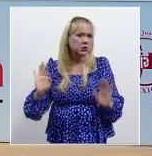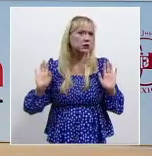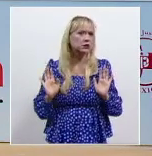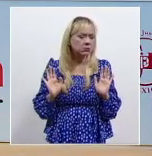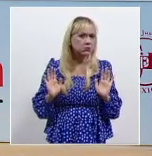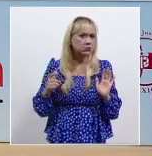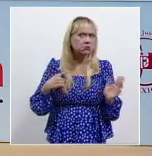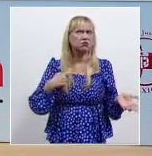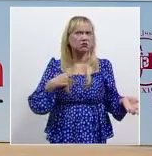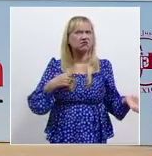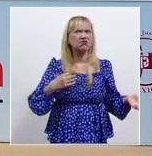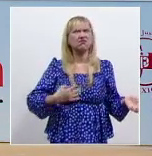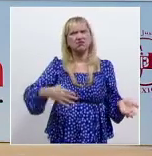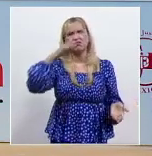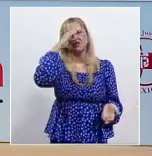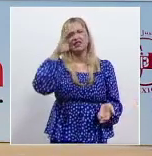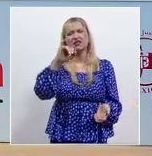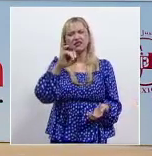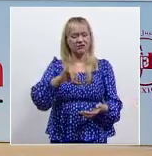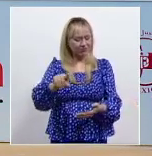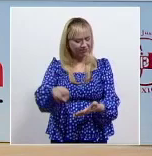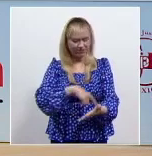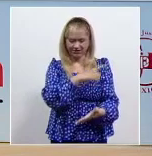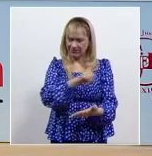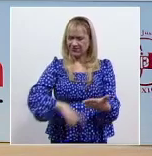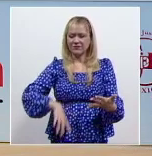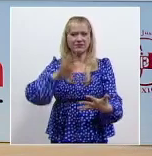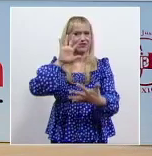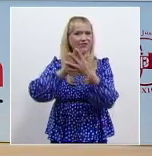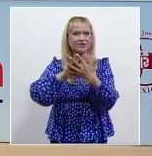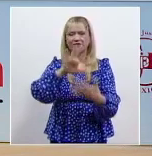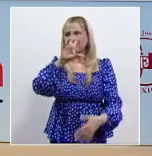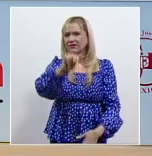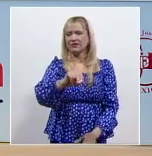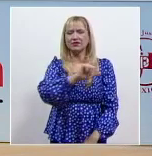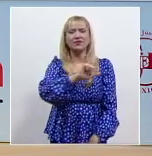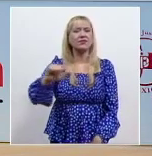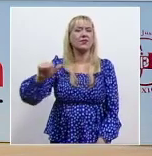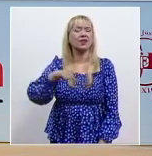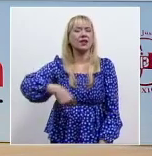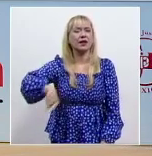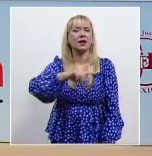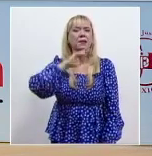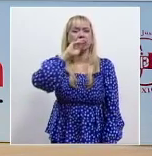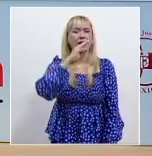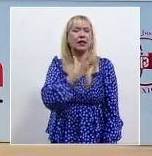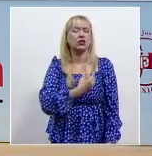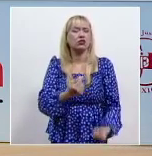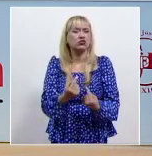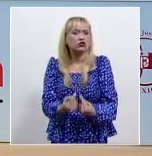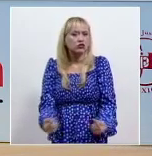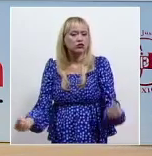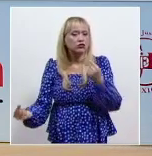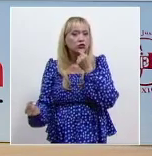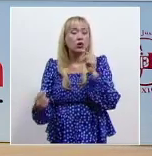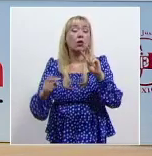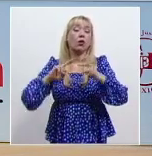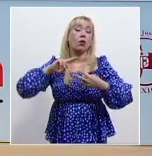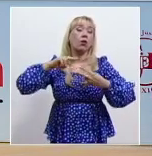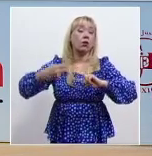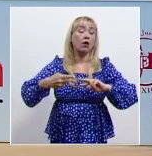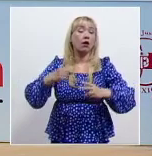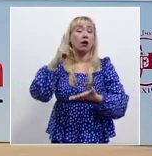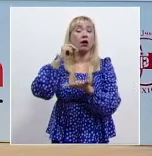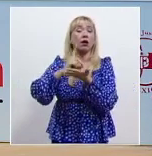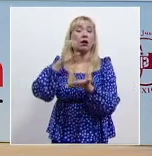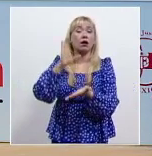caminar hacia la anulación de la cárcel para las mujeres madres o cuando ellas son cuidadoras